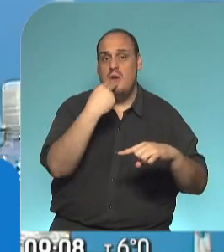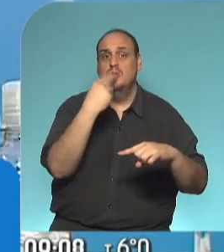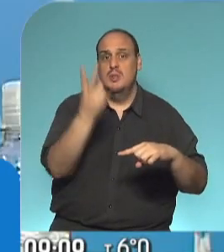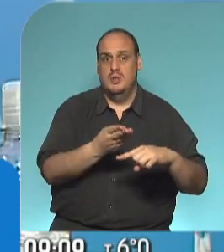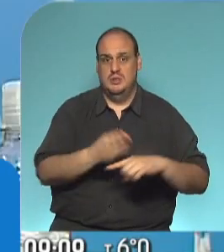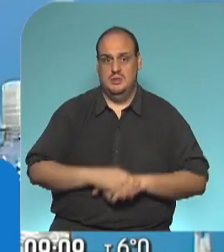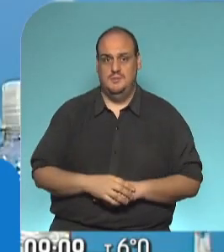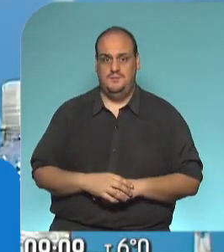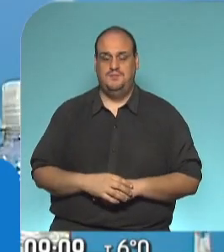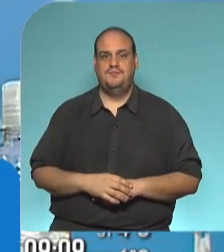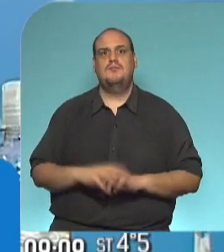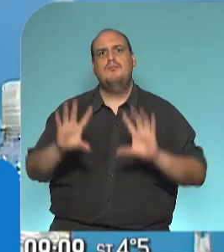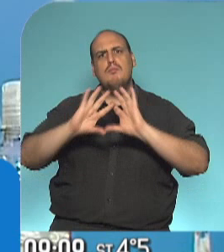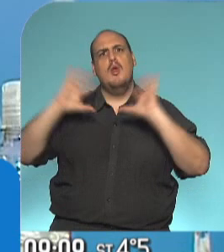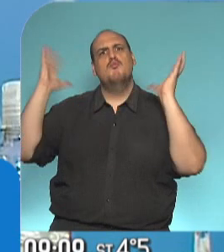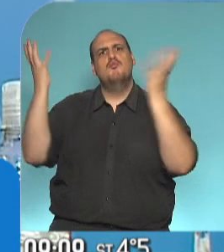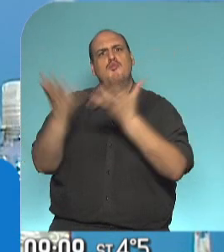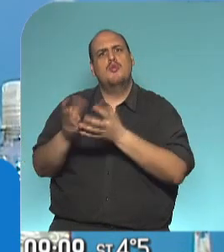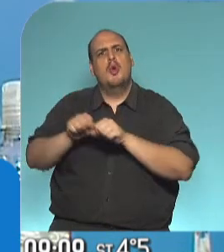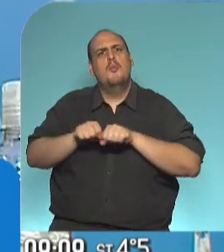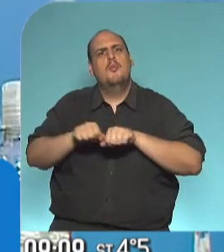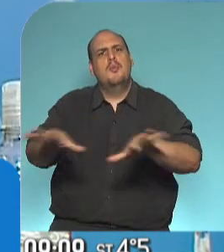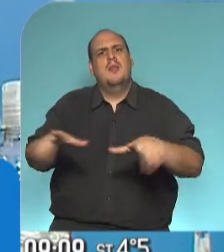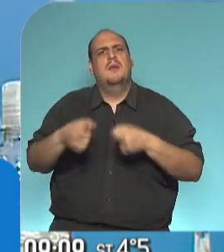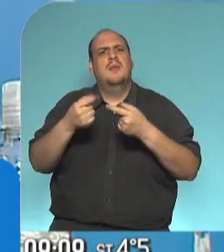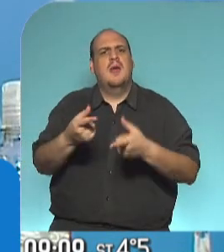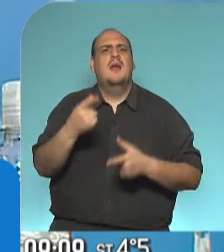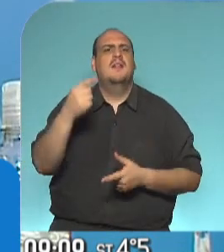34,11%. A nivel global, la pandemia ha generado